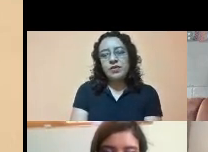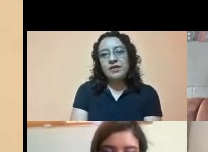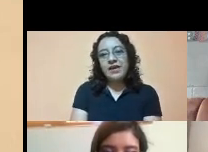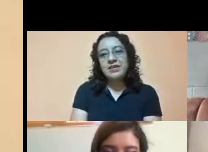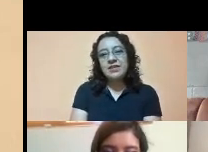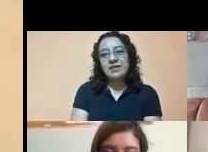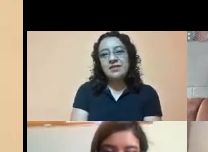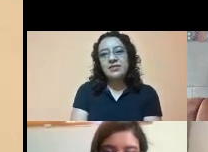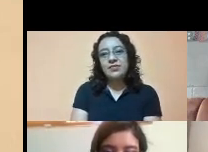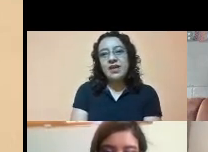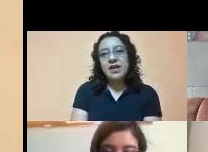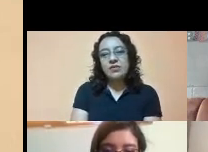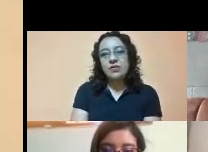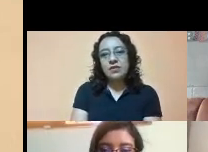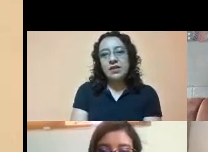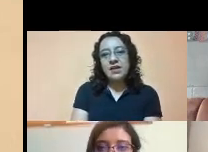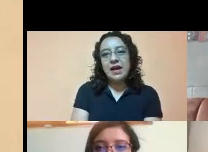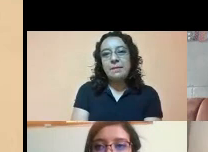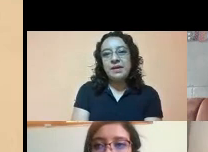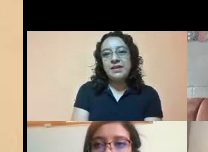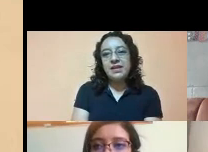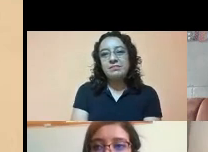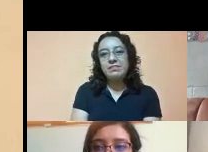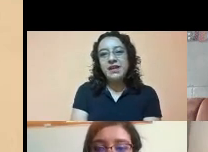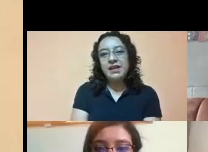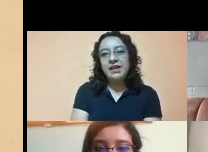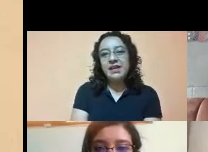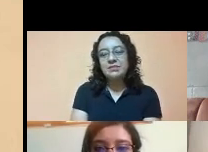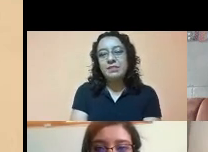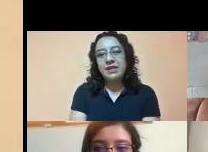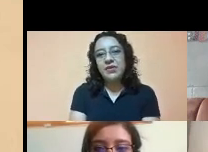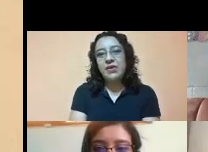yo otra vez estaba estudiando, tenía que aprender